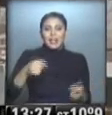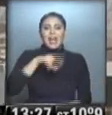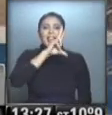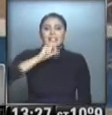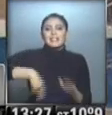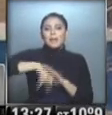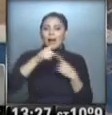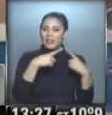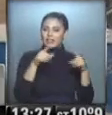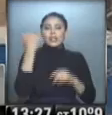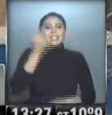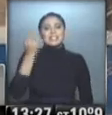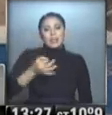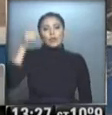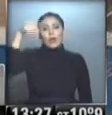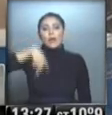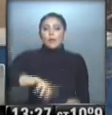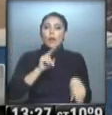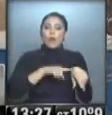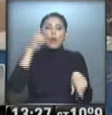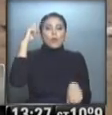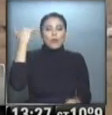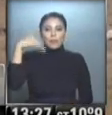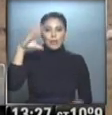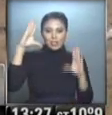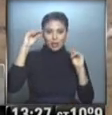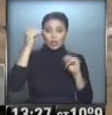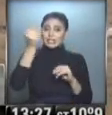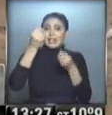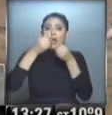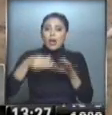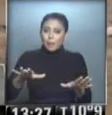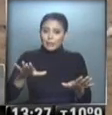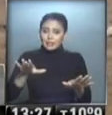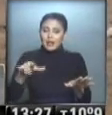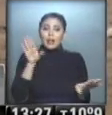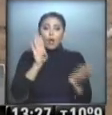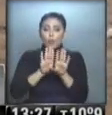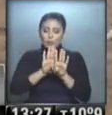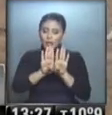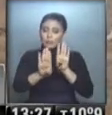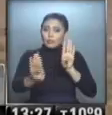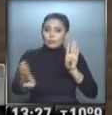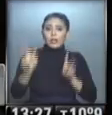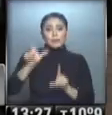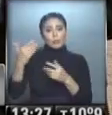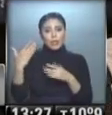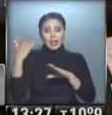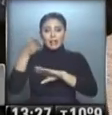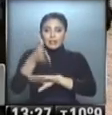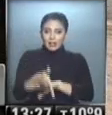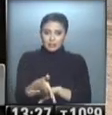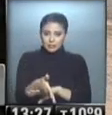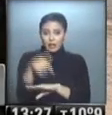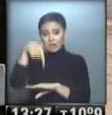canciones seguramente estarán aquí a partir de las 99:30 de La noche del día sábado hay que decir que las puertas se van a abrir para que crece la gente aquí en